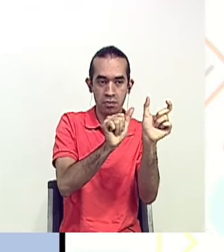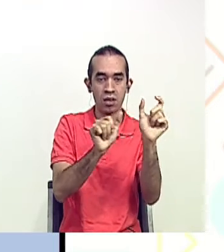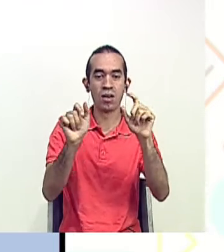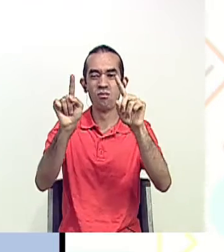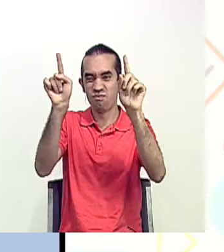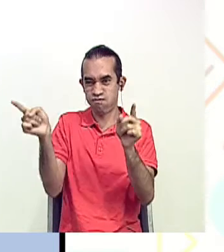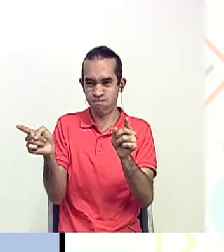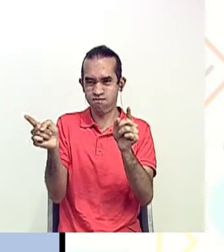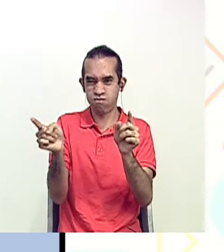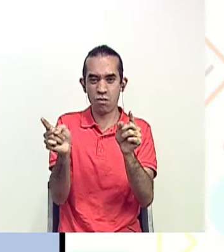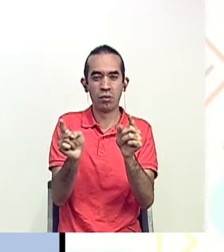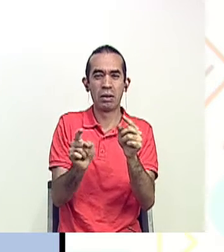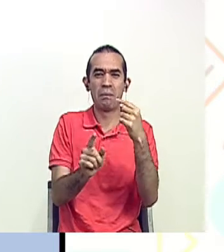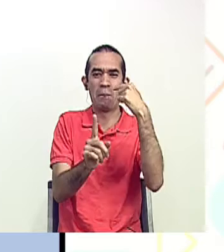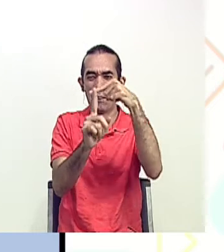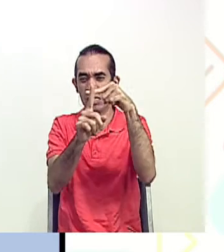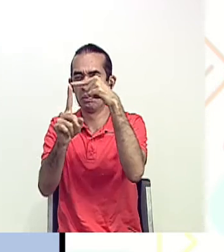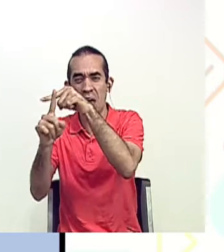Veamos.